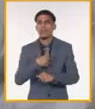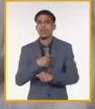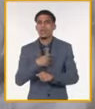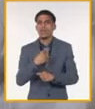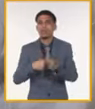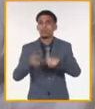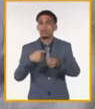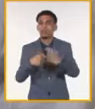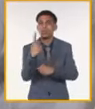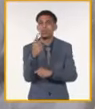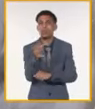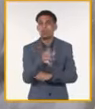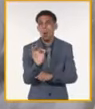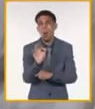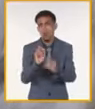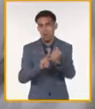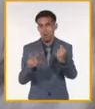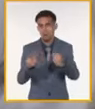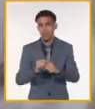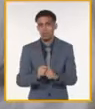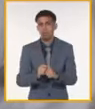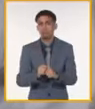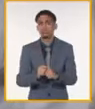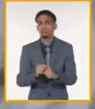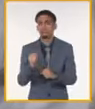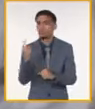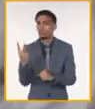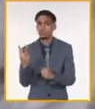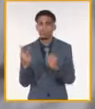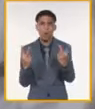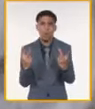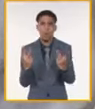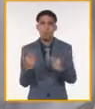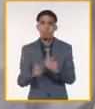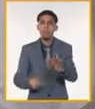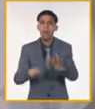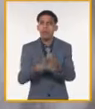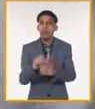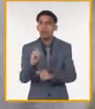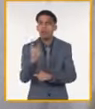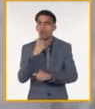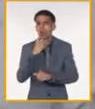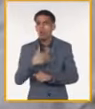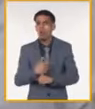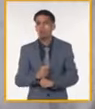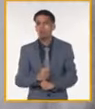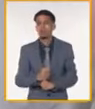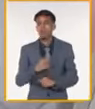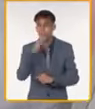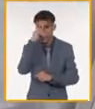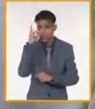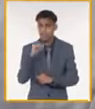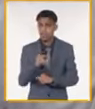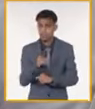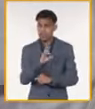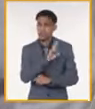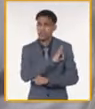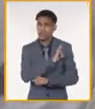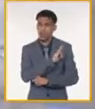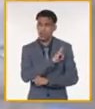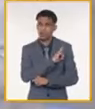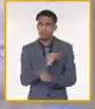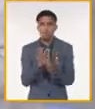municipio en una provincia y otro en otro y pagaban impuesto por una sola es eso sí ahí ahí están no solamente ese elementos